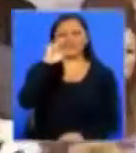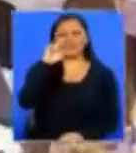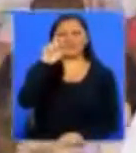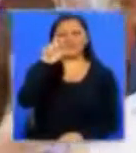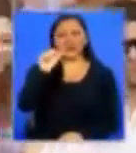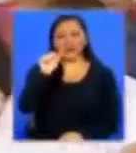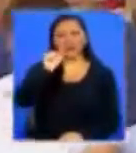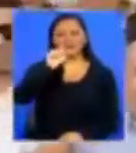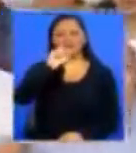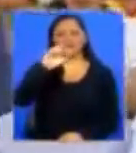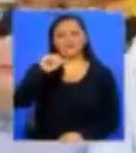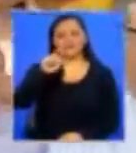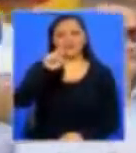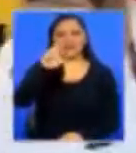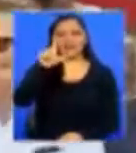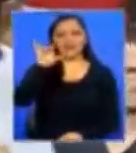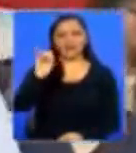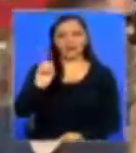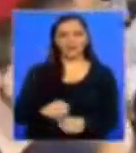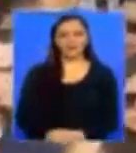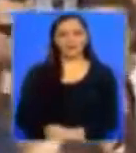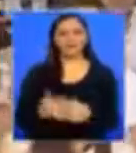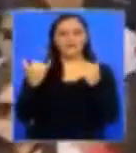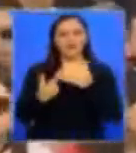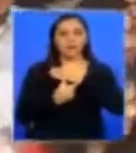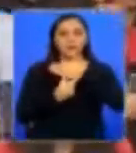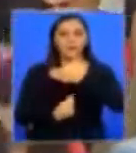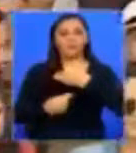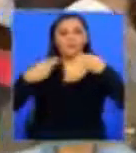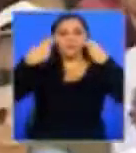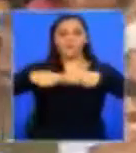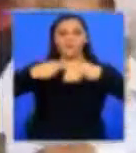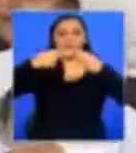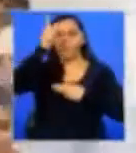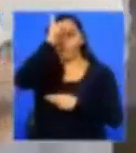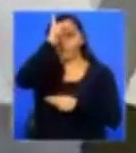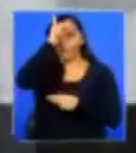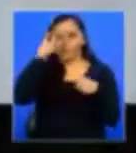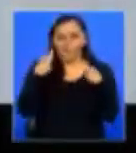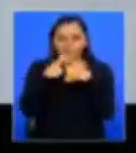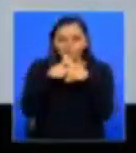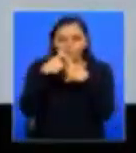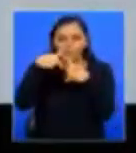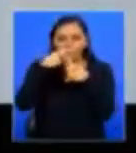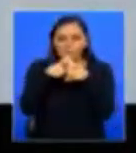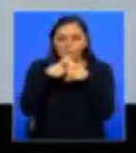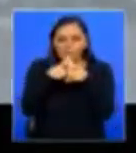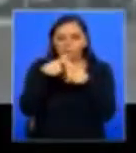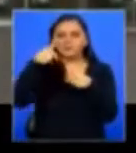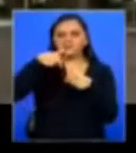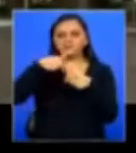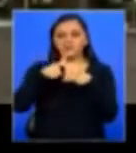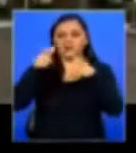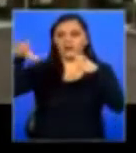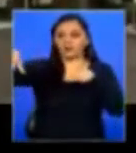Huaquillas, en el sur del país, frontera con Perú. Me dicen que es el cantón más pequeño del oro, ¿verdad?